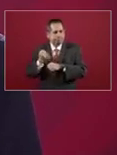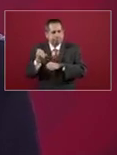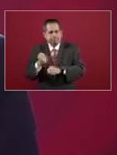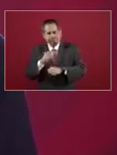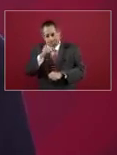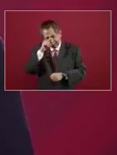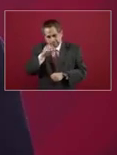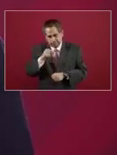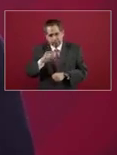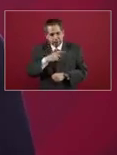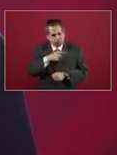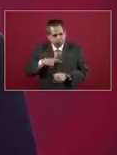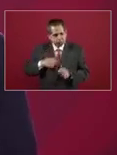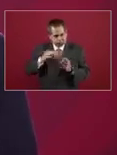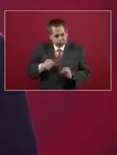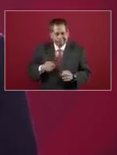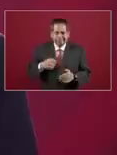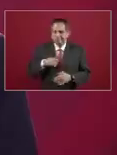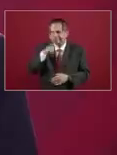como debe ser,